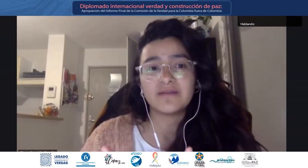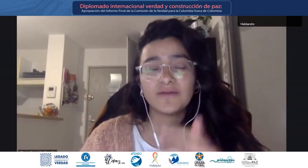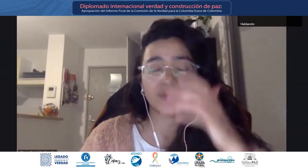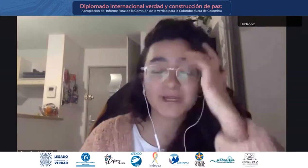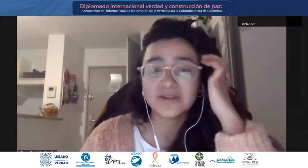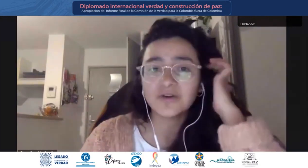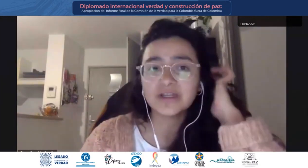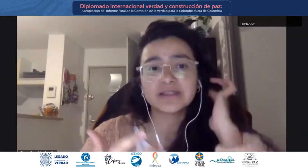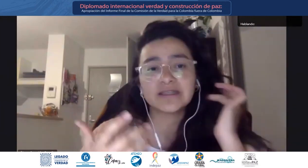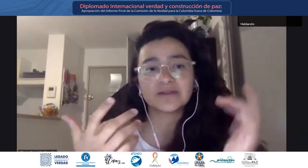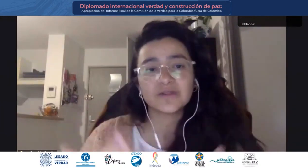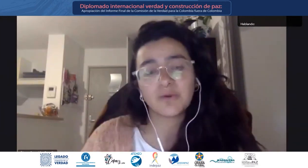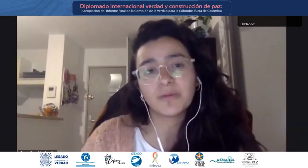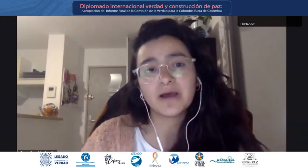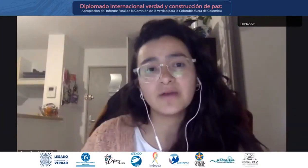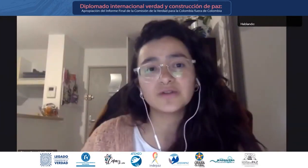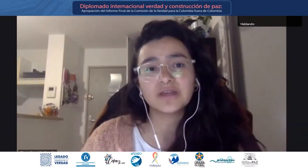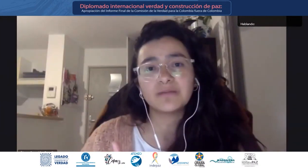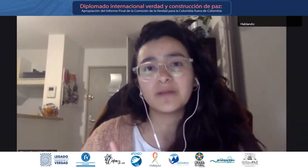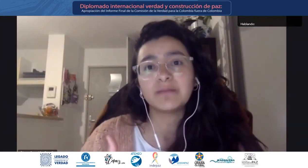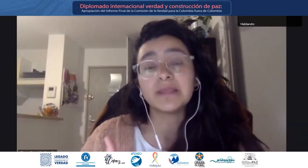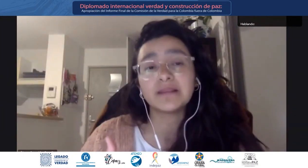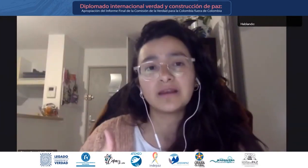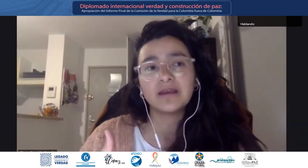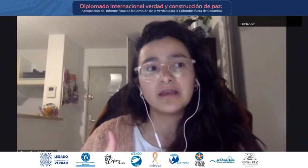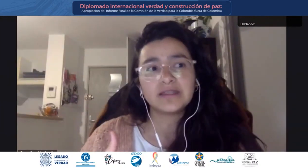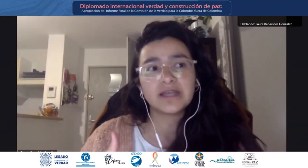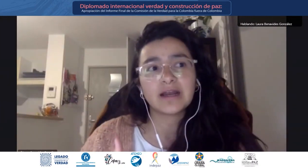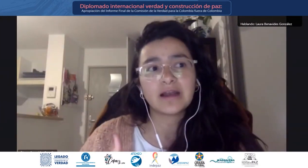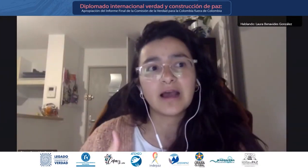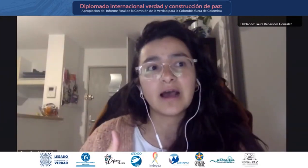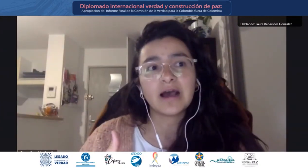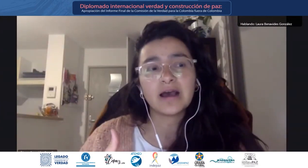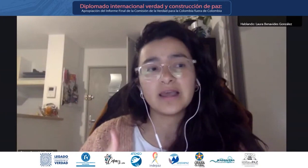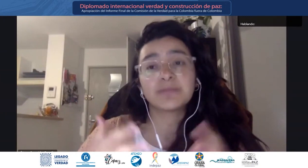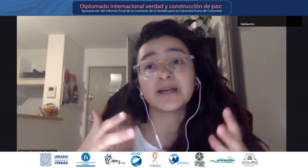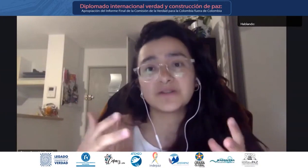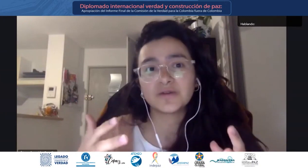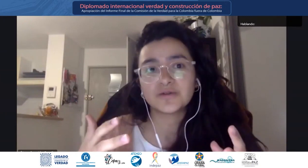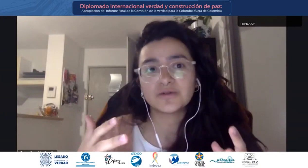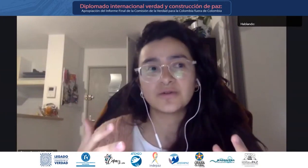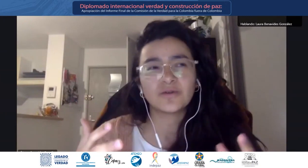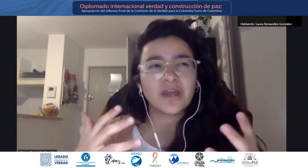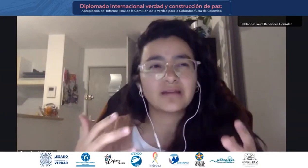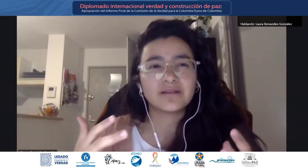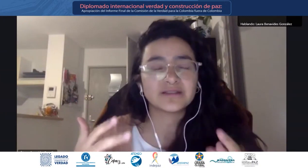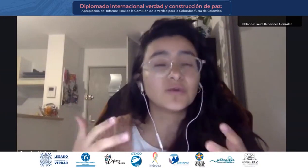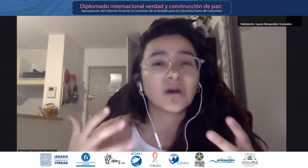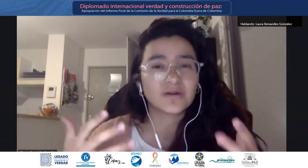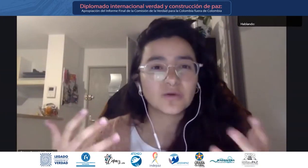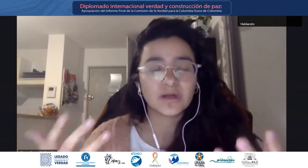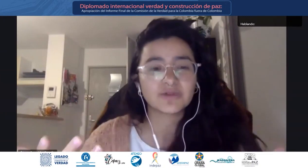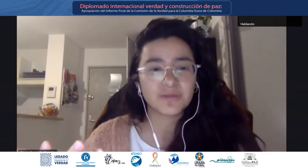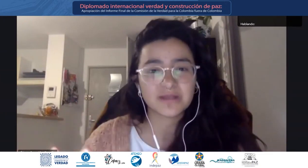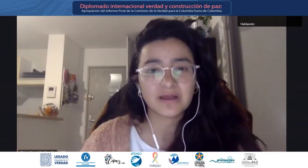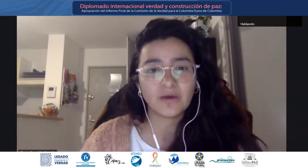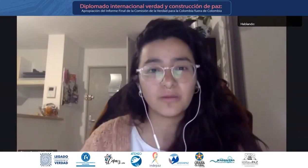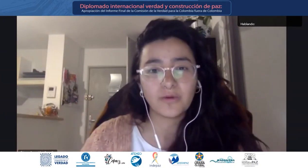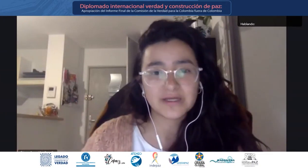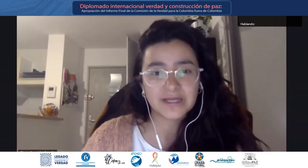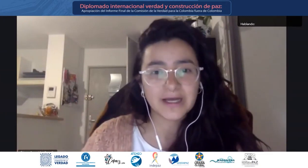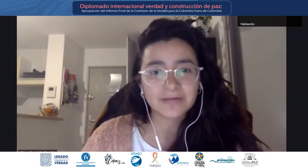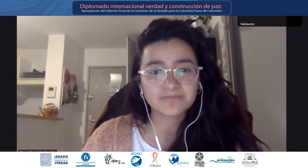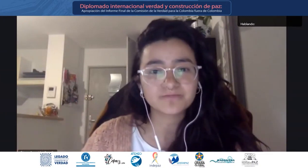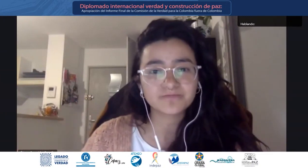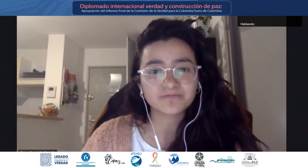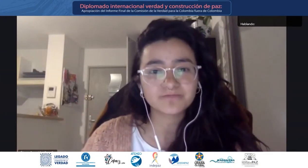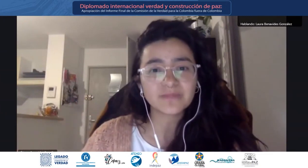de de formaciones estos diplomados que permiten llegar a espacios Donde antes nunca nos hubiéramos pensado